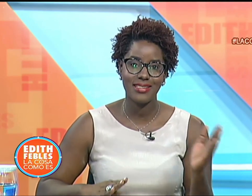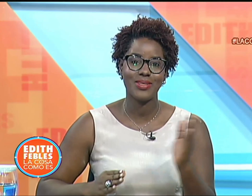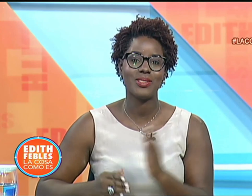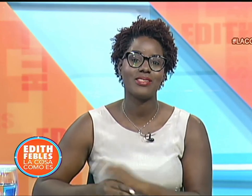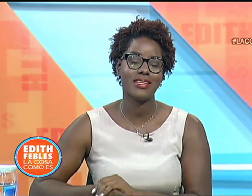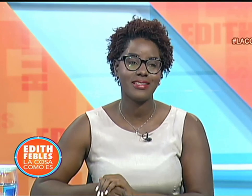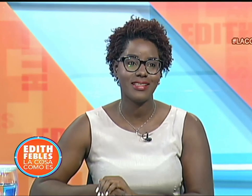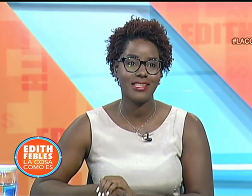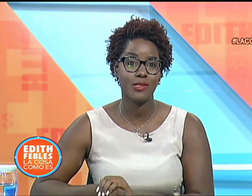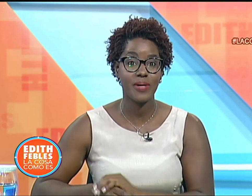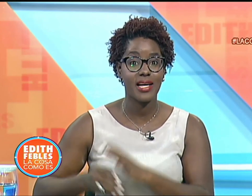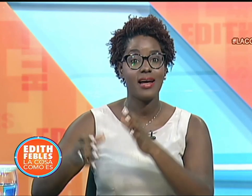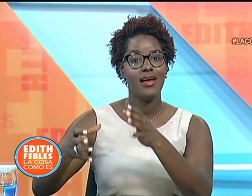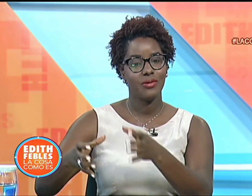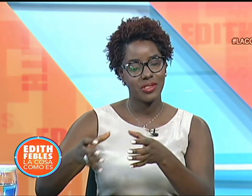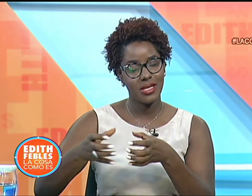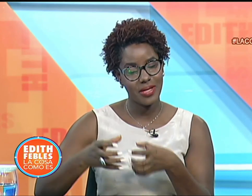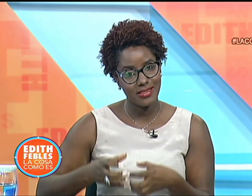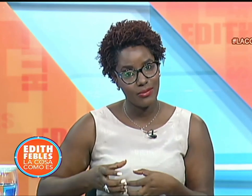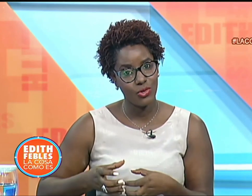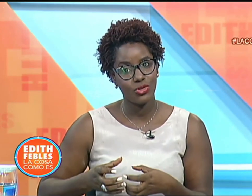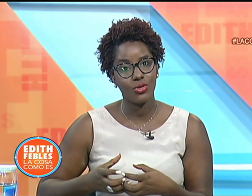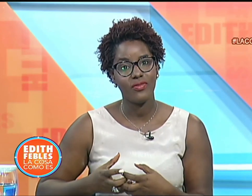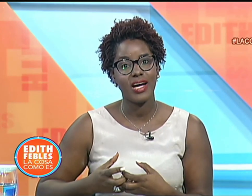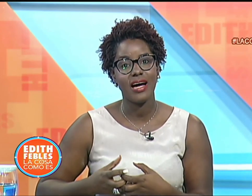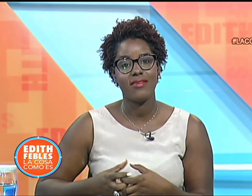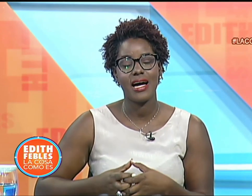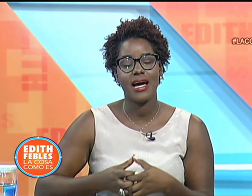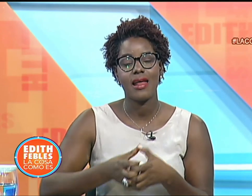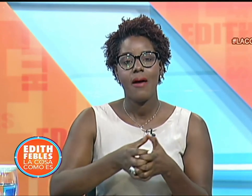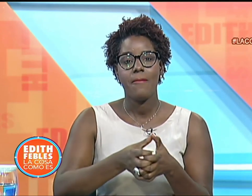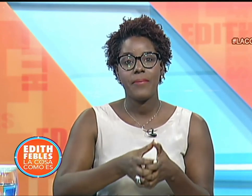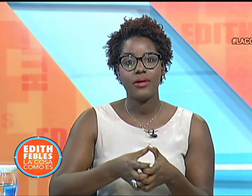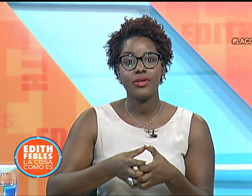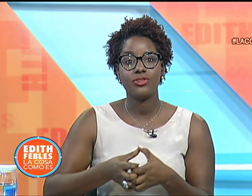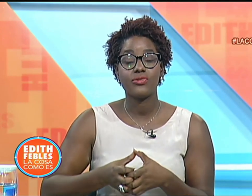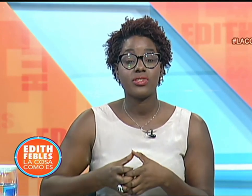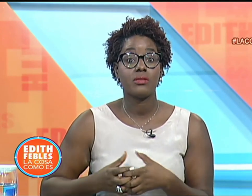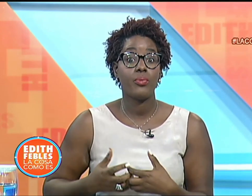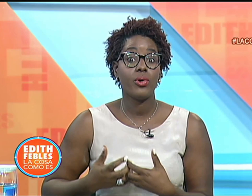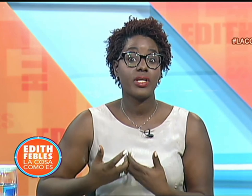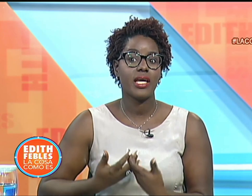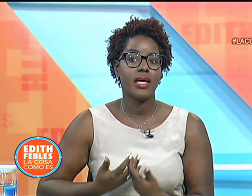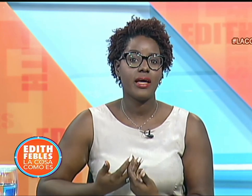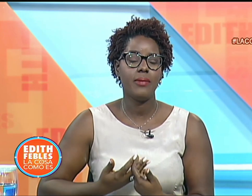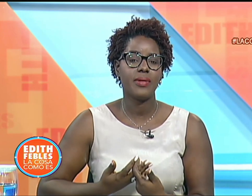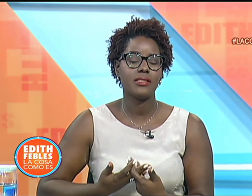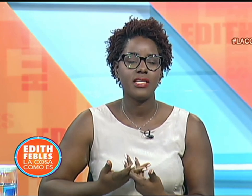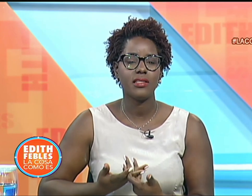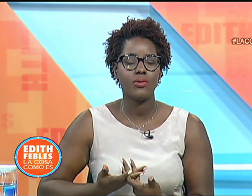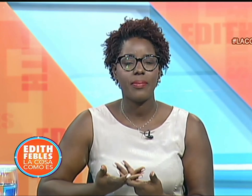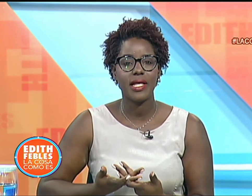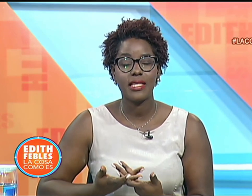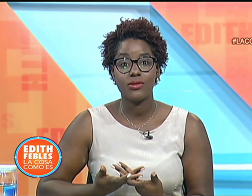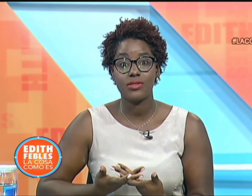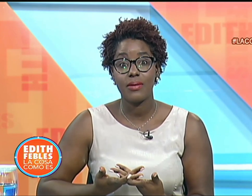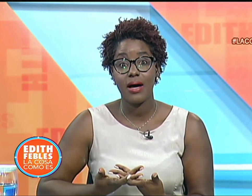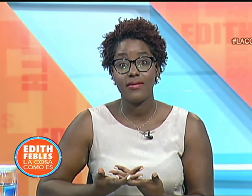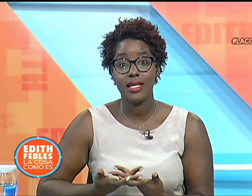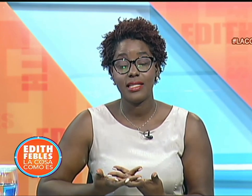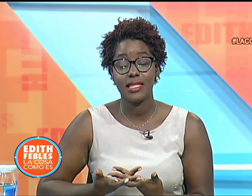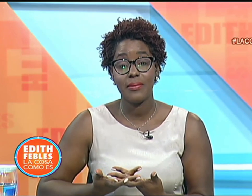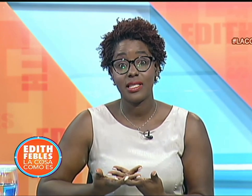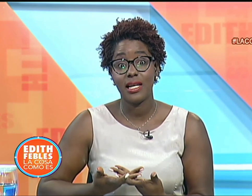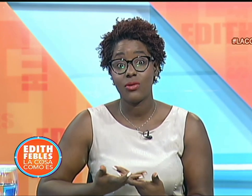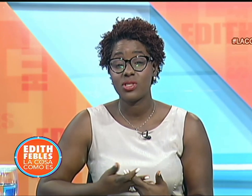gas entonces se dispara, usted sabe que ese monto va a bajar. Pero entonces, ¿por qué el presidente no ha planteado si va a